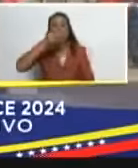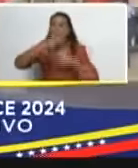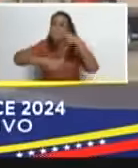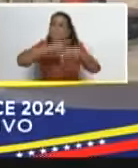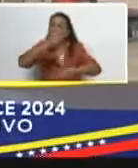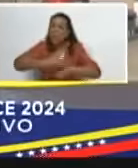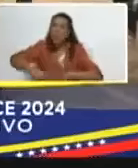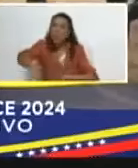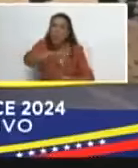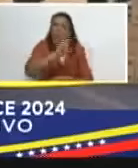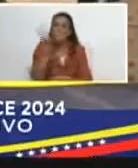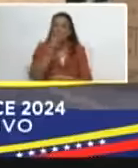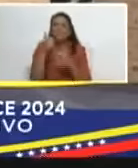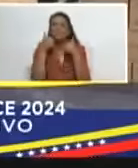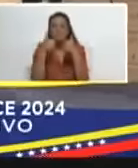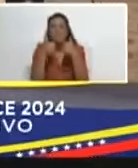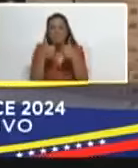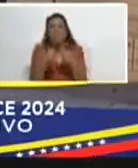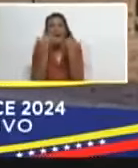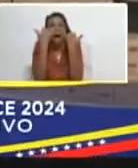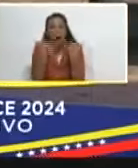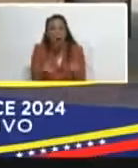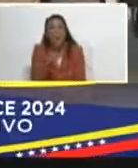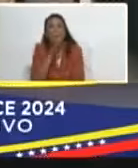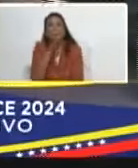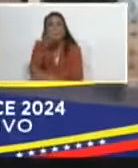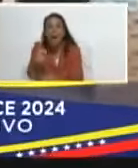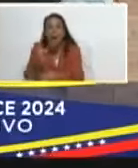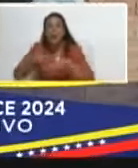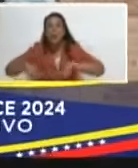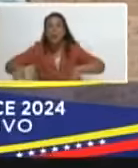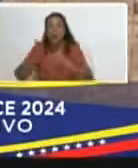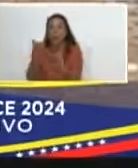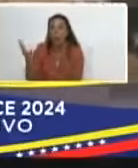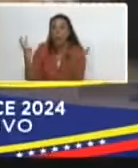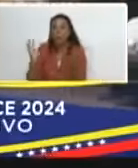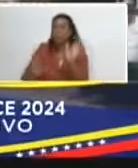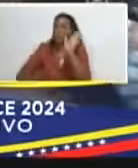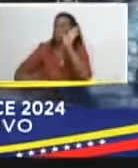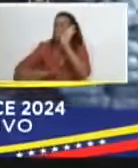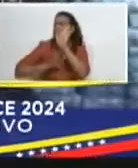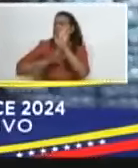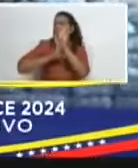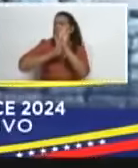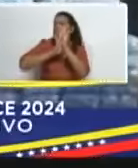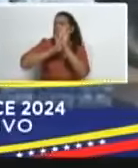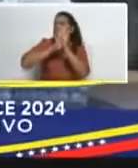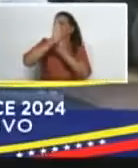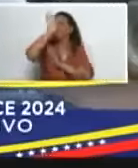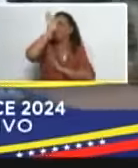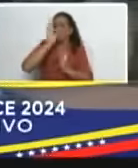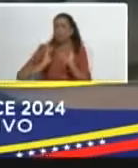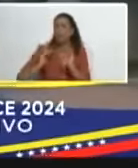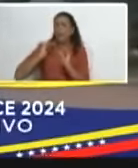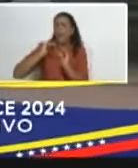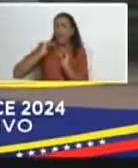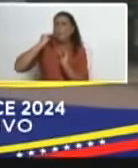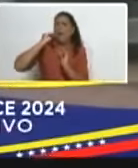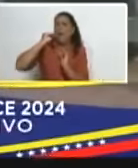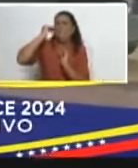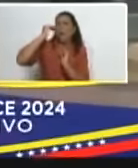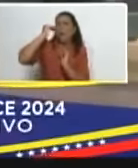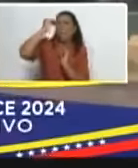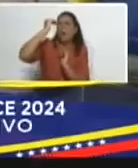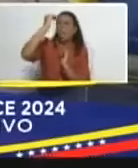productivo. Y ahora nos dirigimos hacia un estadio superior, superior, Castro Soteldo. ¿Ah?